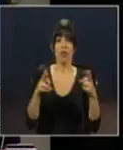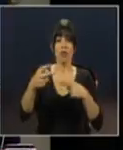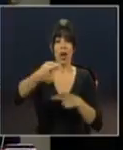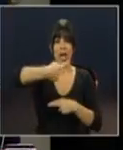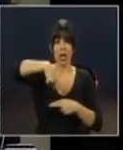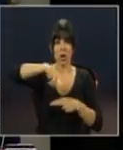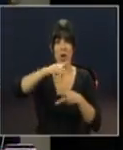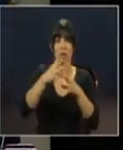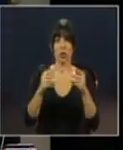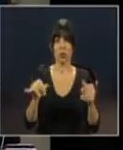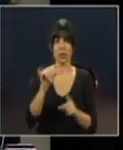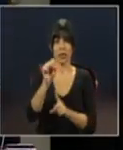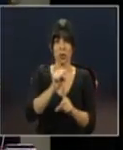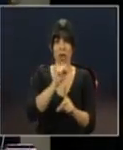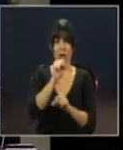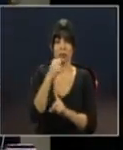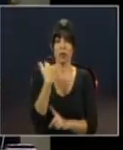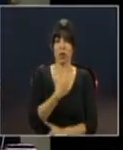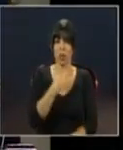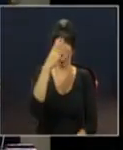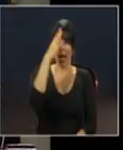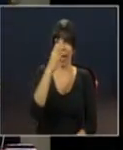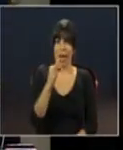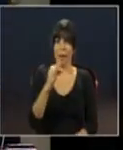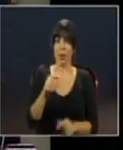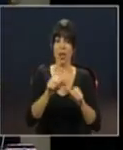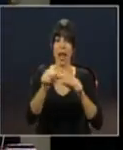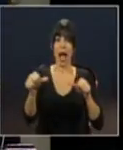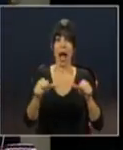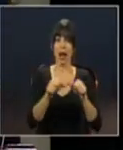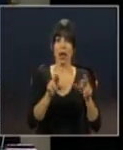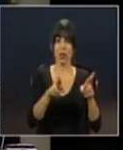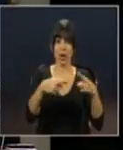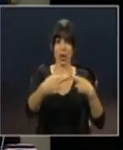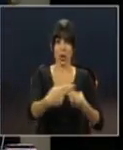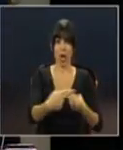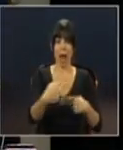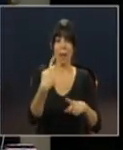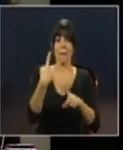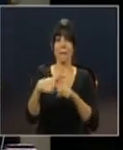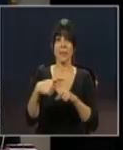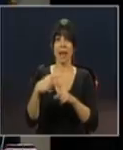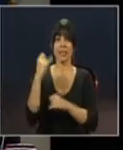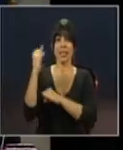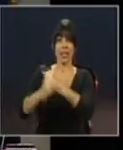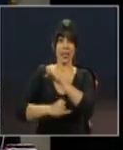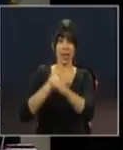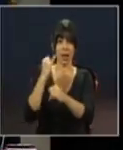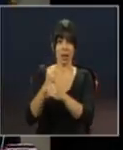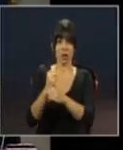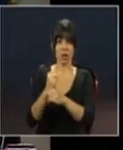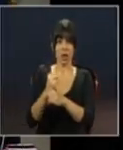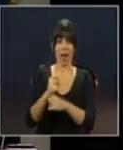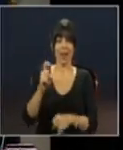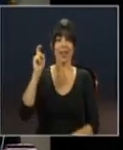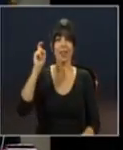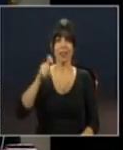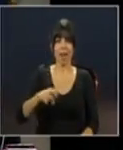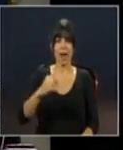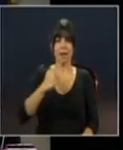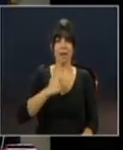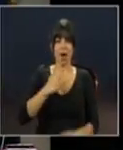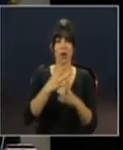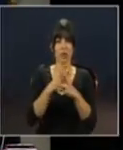esta situación. Consideramos que es en el terreno regional y en las instancias internacionales donde debe encontrarse